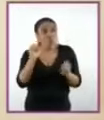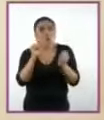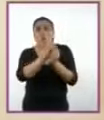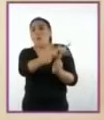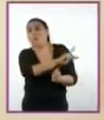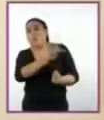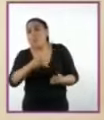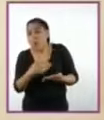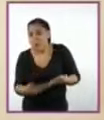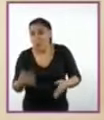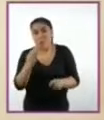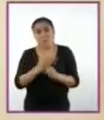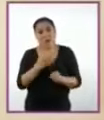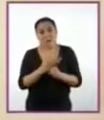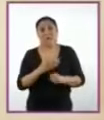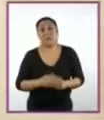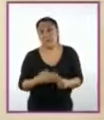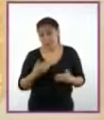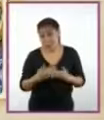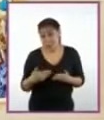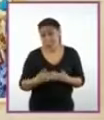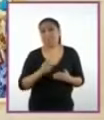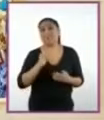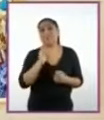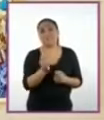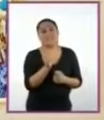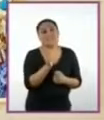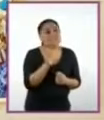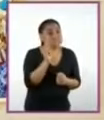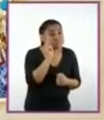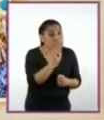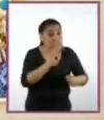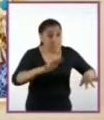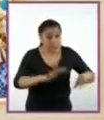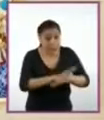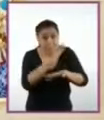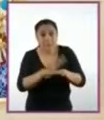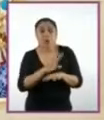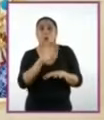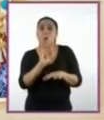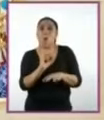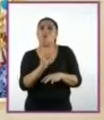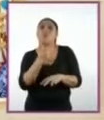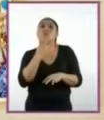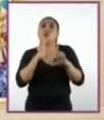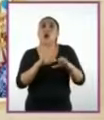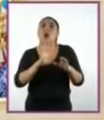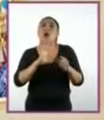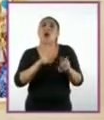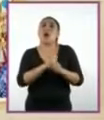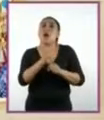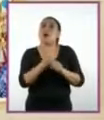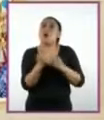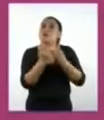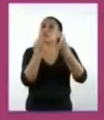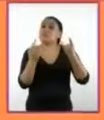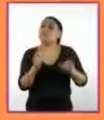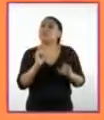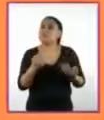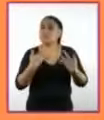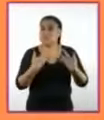presente. De esta manera, las nociones de cambio y permanencia nos ayudan a comprender nuestra historia.